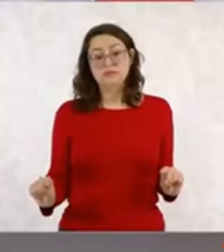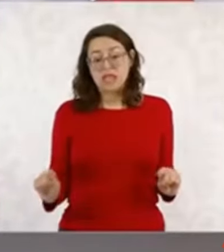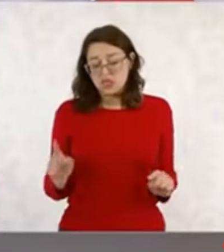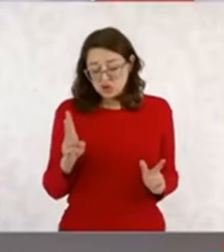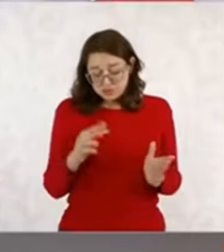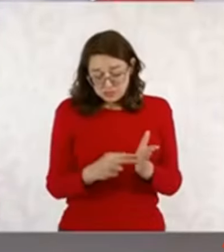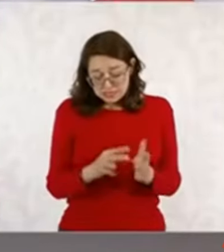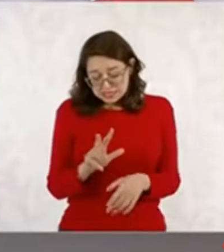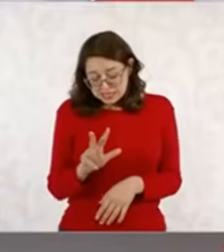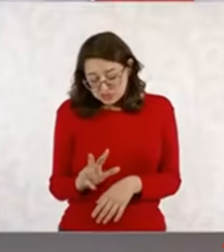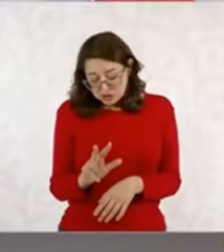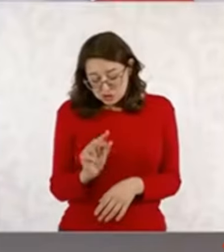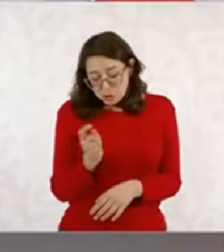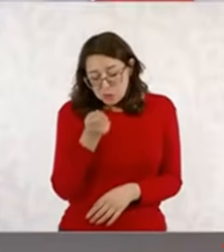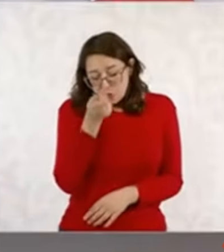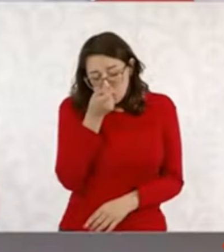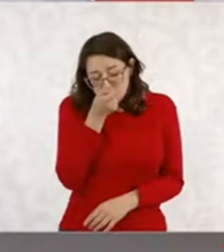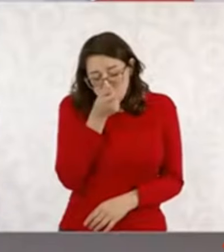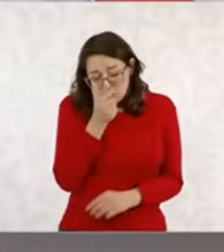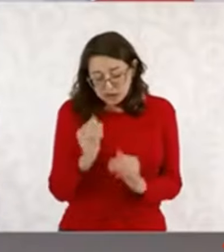poquitito.